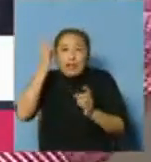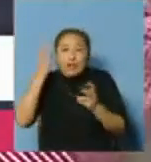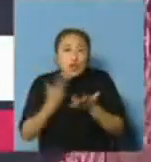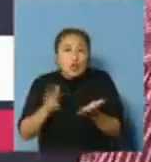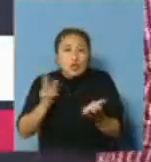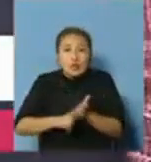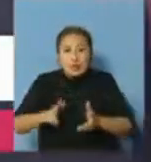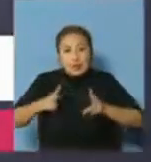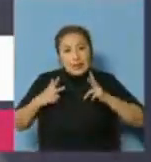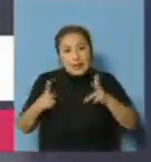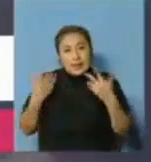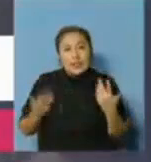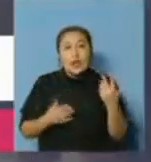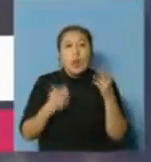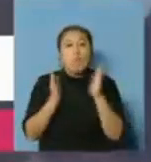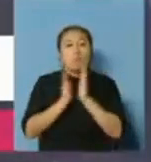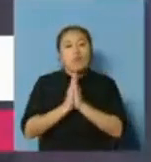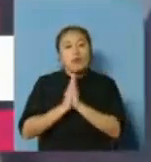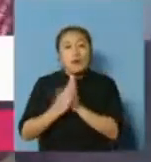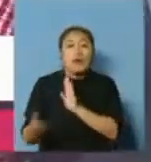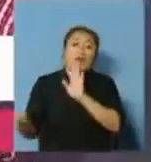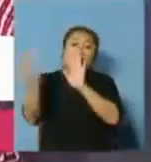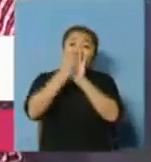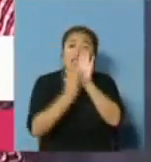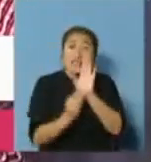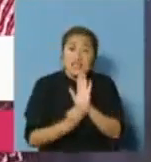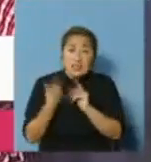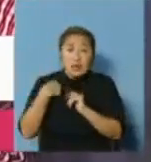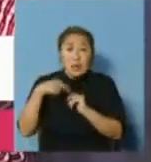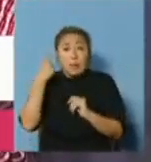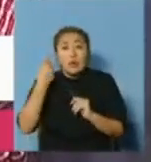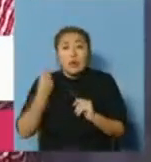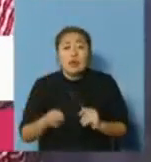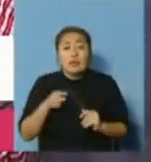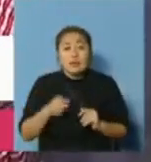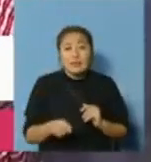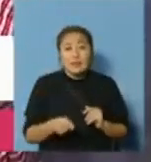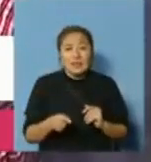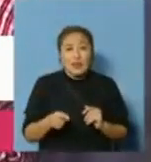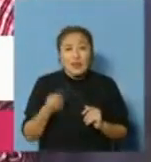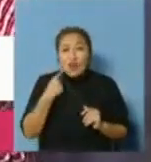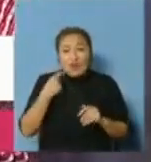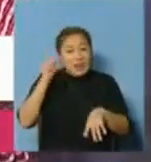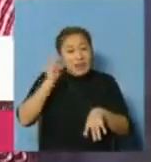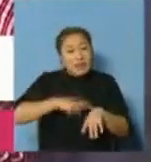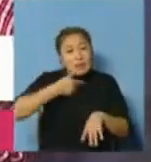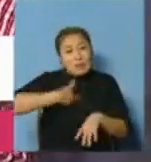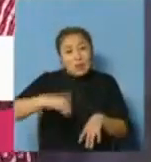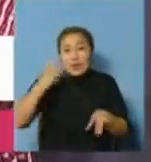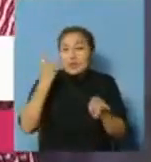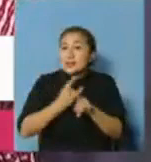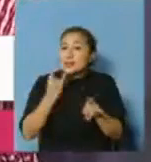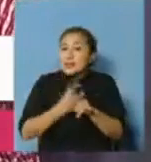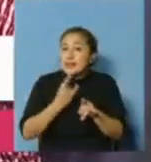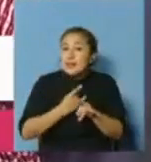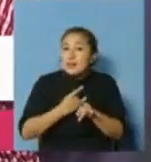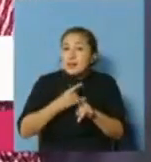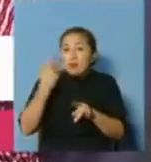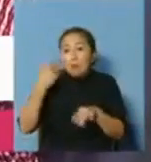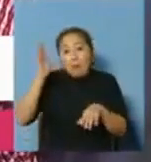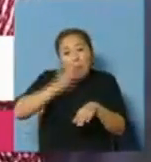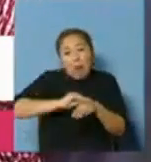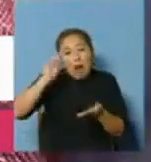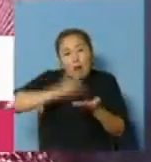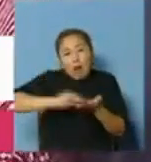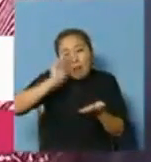que lo reiteré por favor vengan a inscribirse porque si no hoy las prórrogas siempre se terminan dando más programas